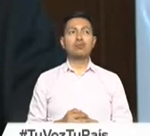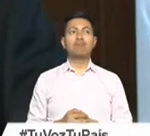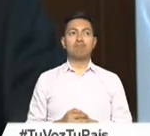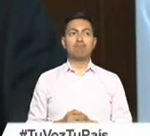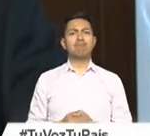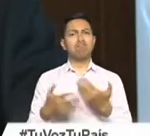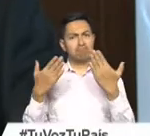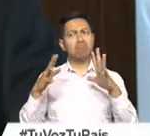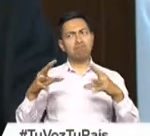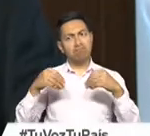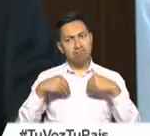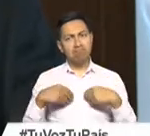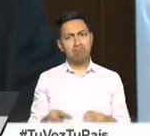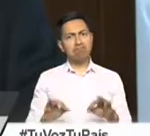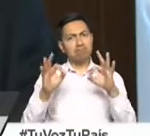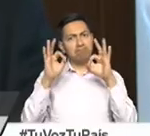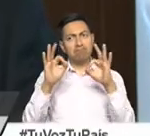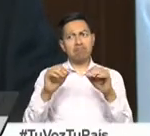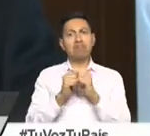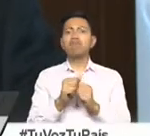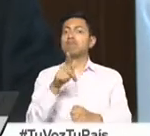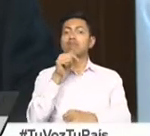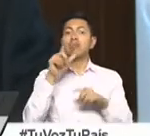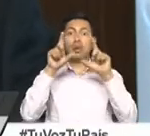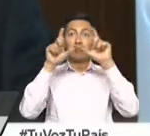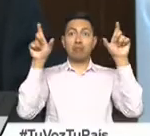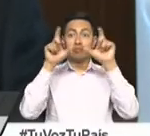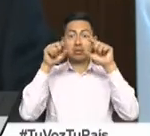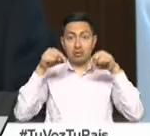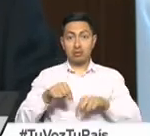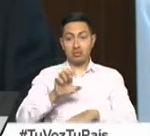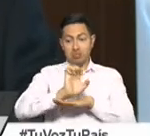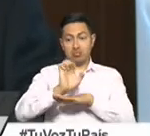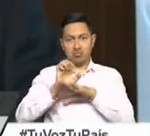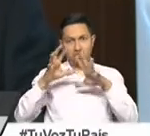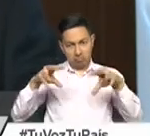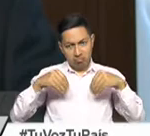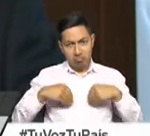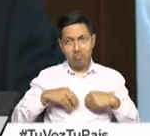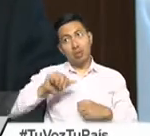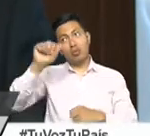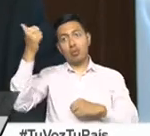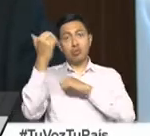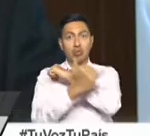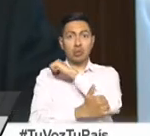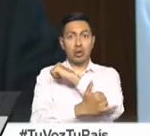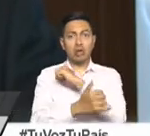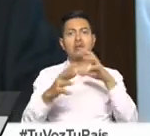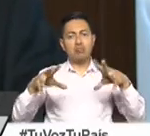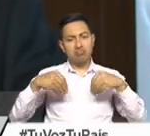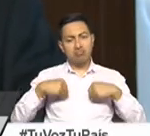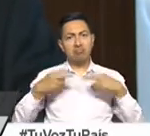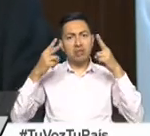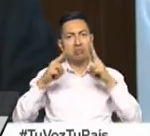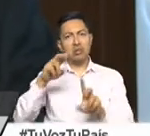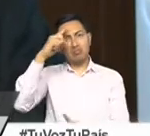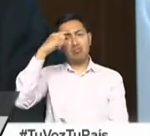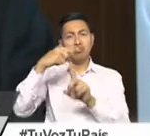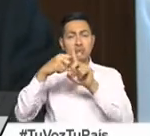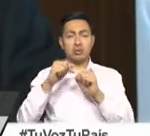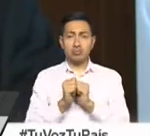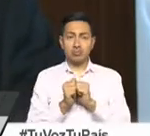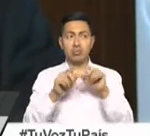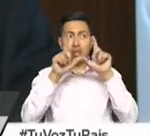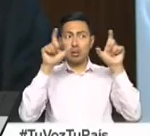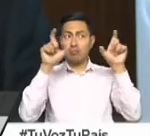buena acogida por parte de las empresas nacionales e internacionales. Hago y recalco empresas